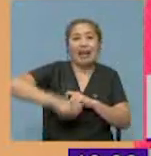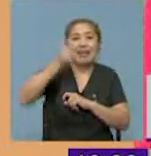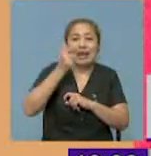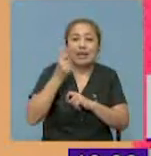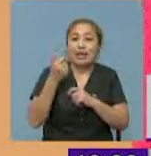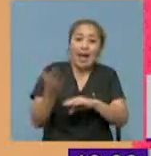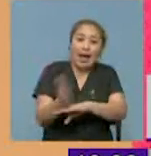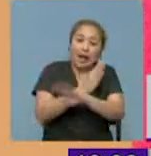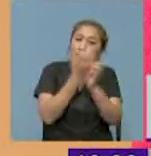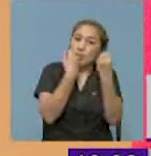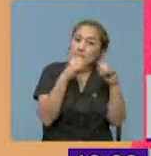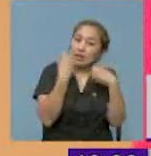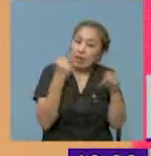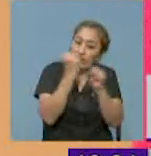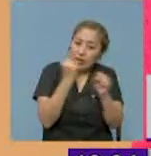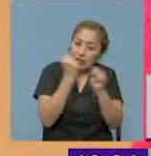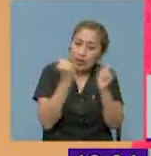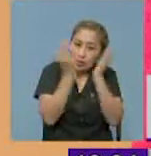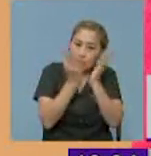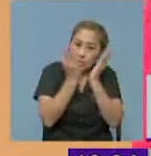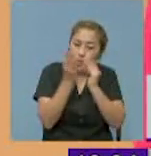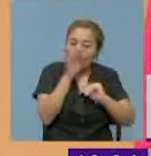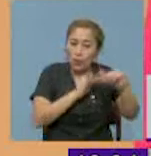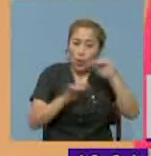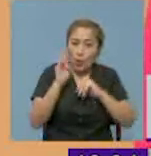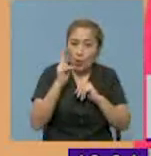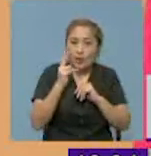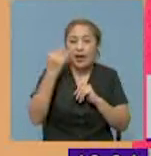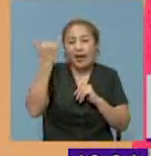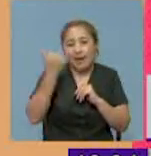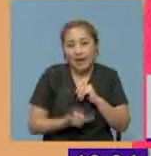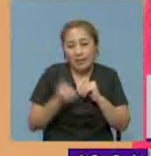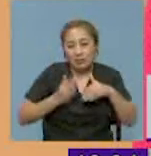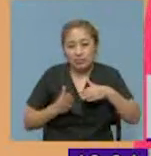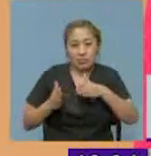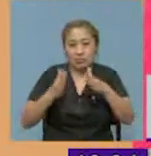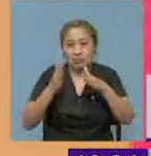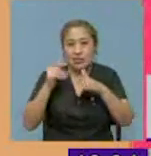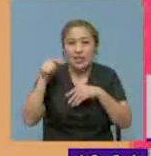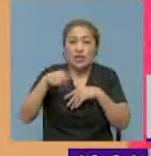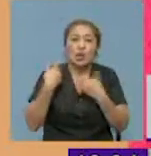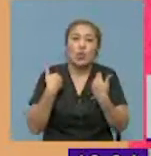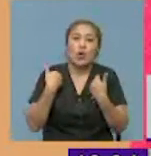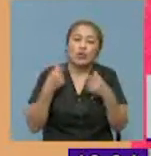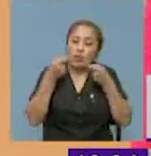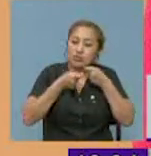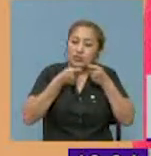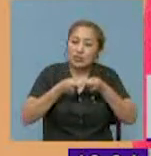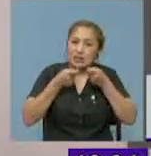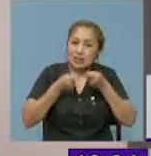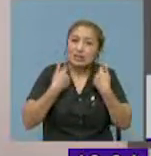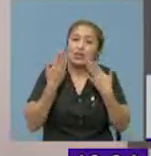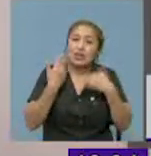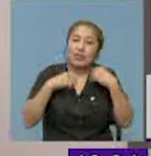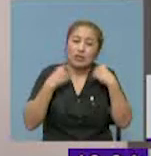se entrena si no se trabaja si no se perfecciona seguro que hay imponderables en el camino pero son los menos cuando vote dedicar seguro que